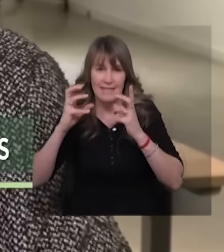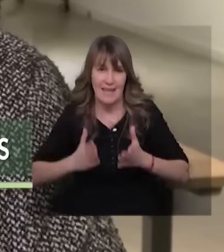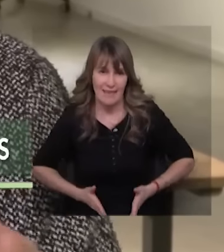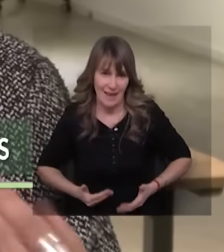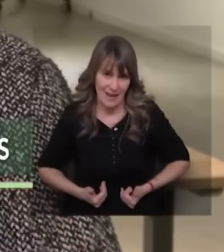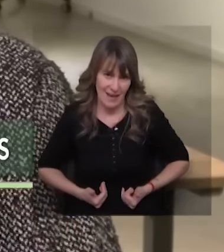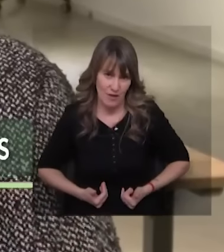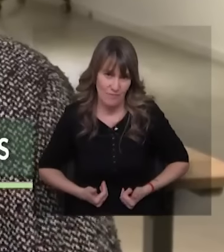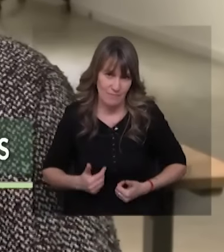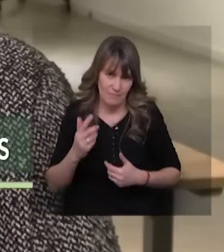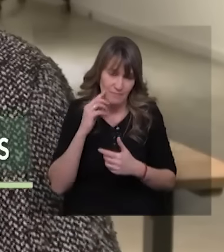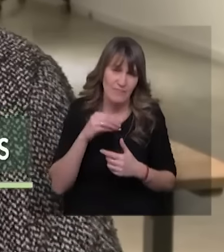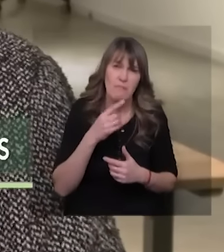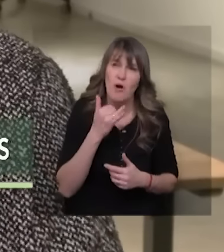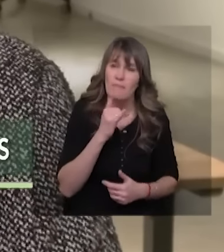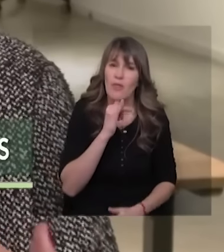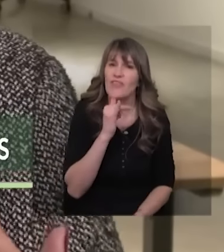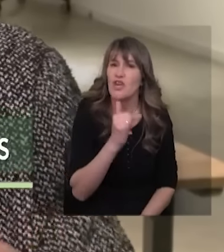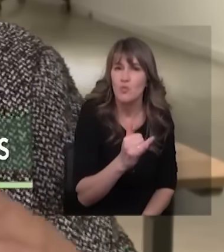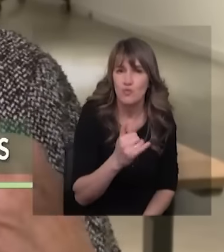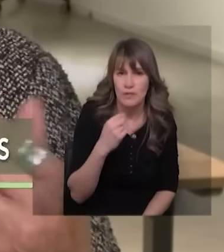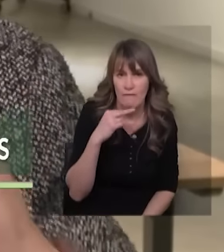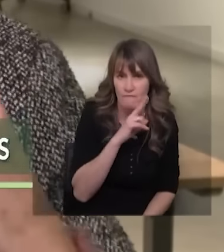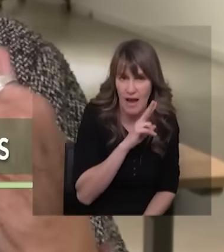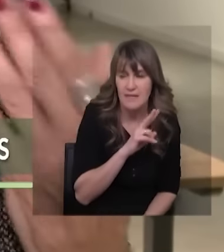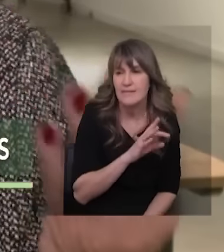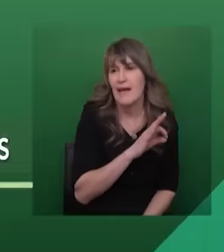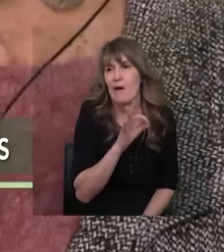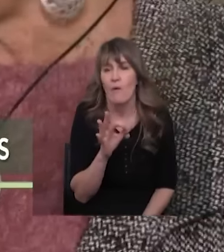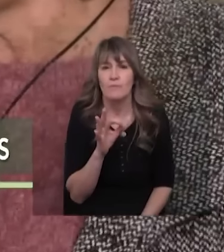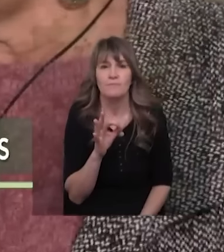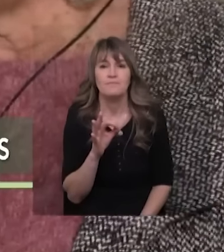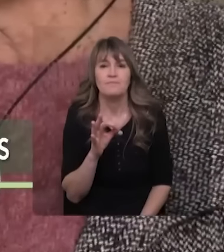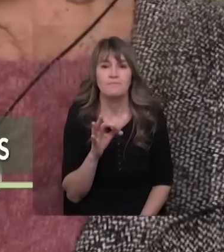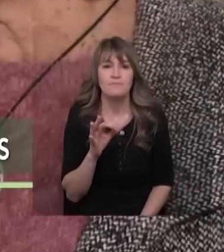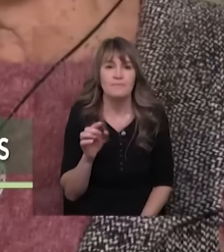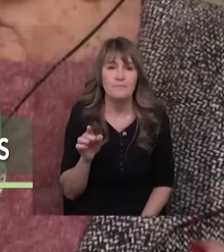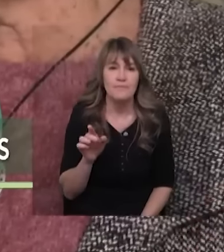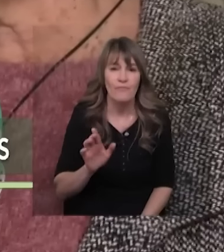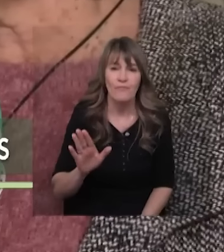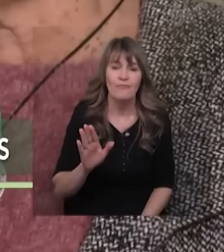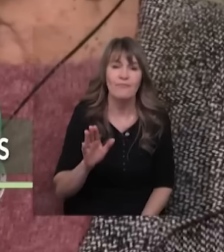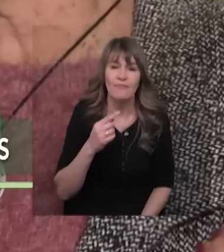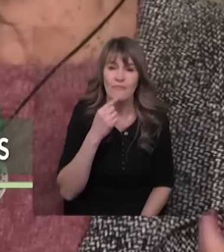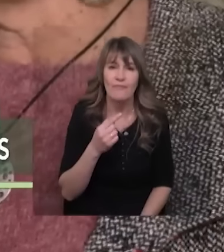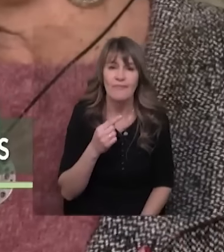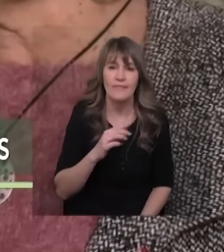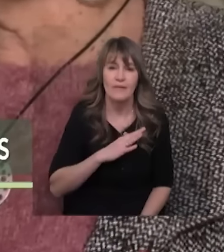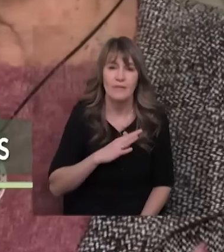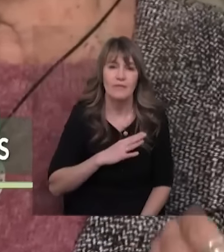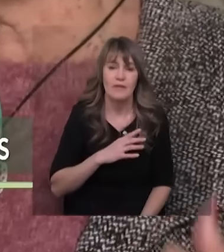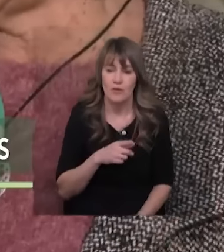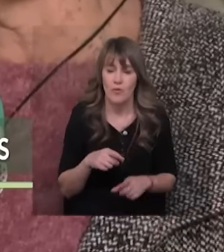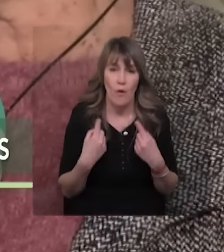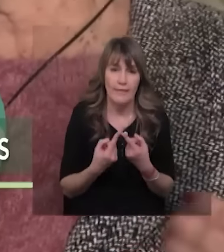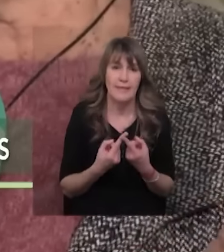sea cuando se habla de denuncias falsas cuando así dicho así este se habla de que bueno nuestra voz